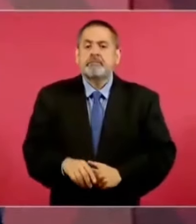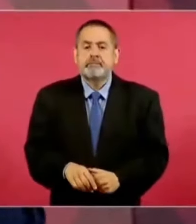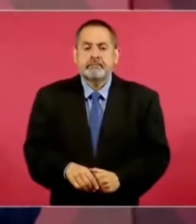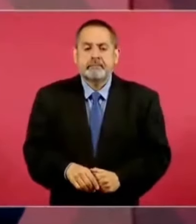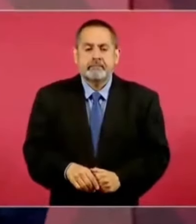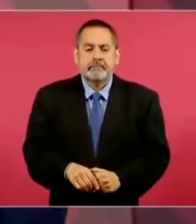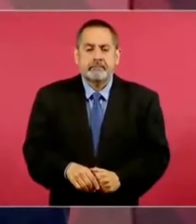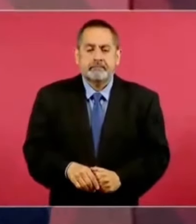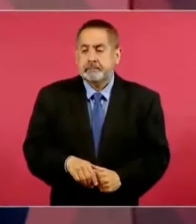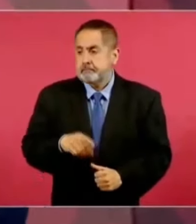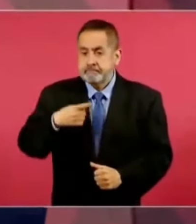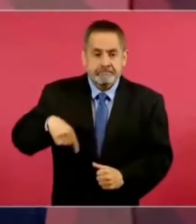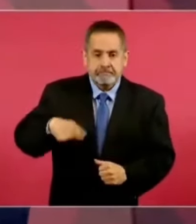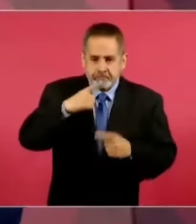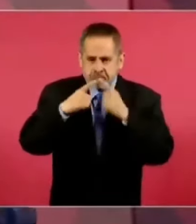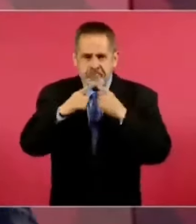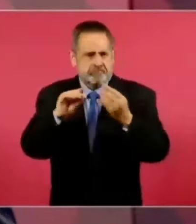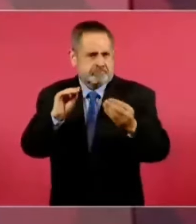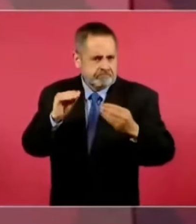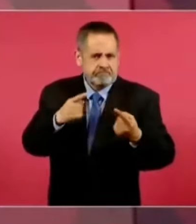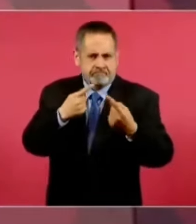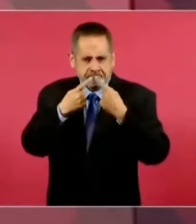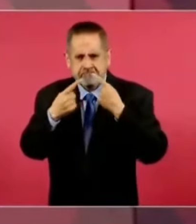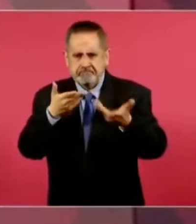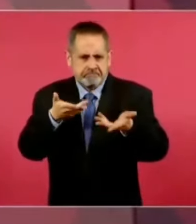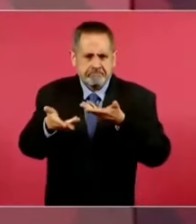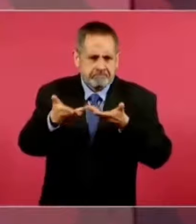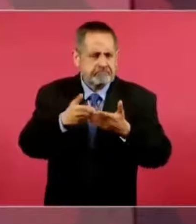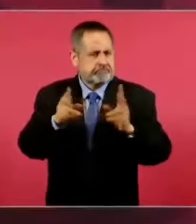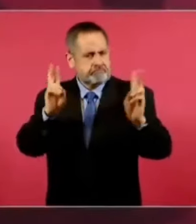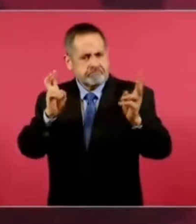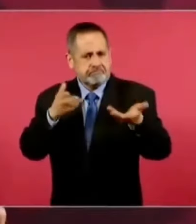Que podamos debatir sobre estos temas